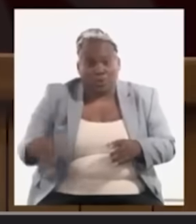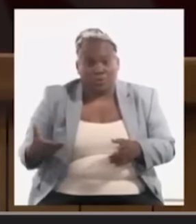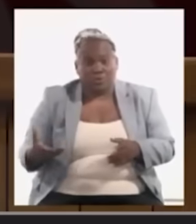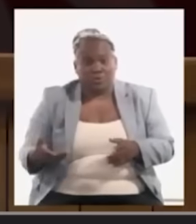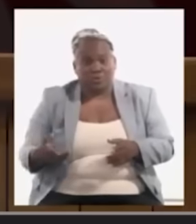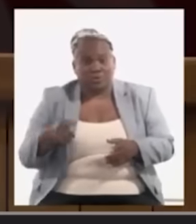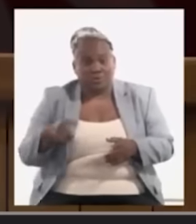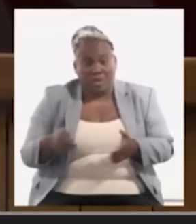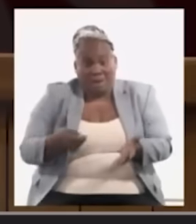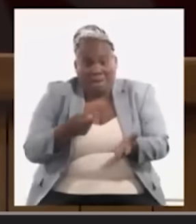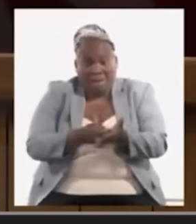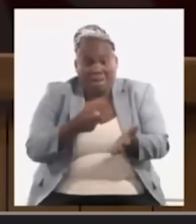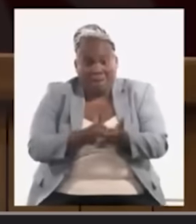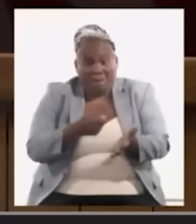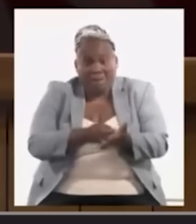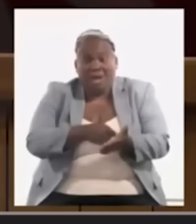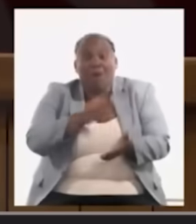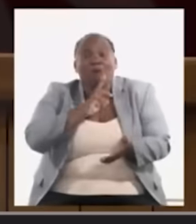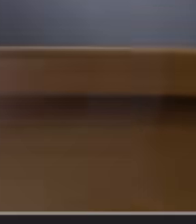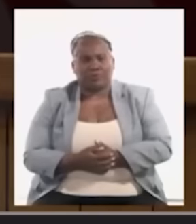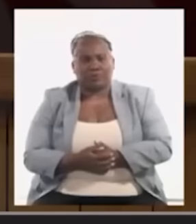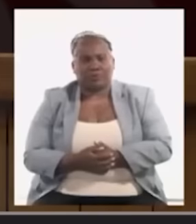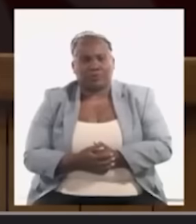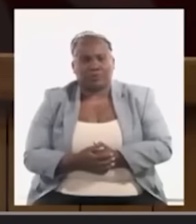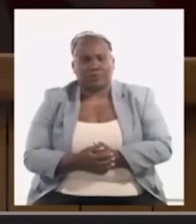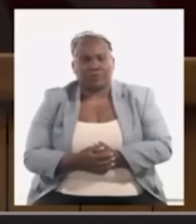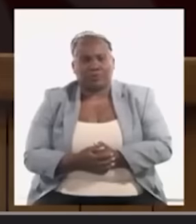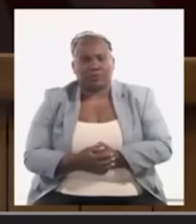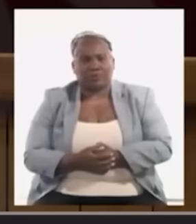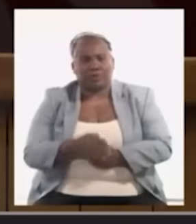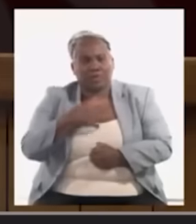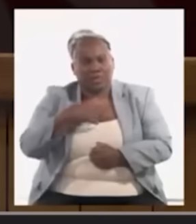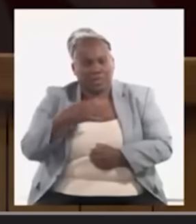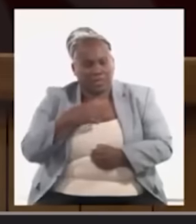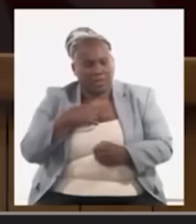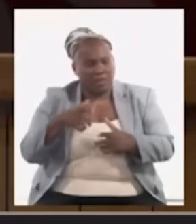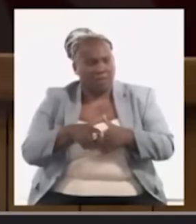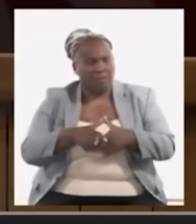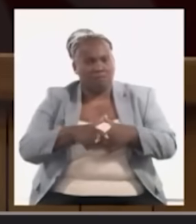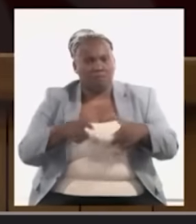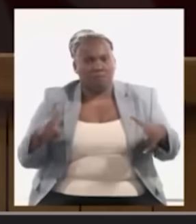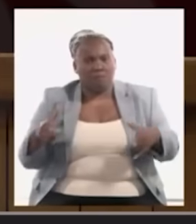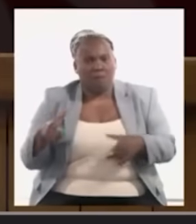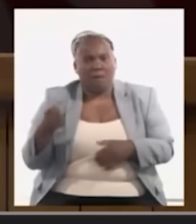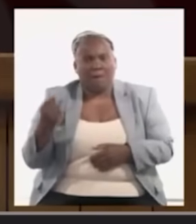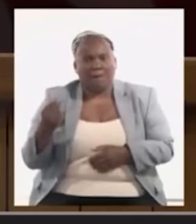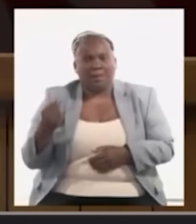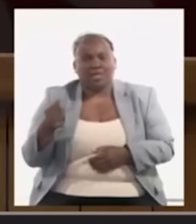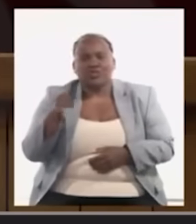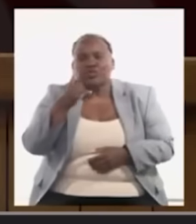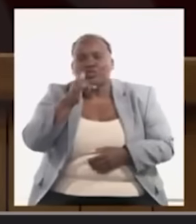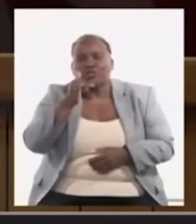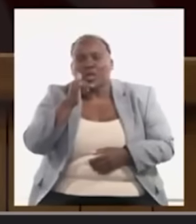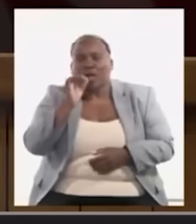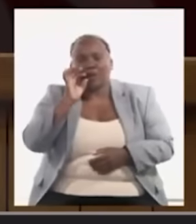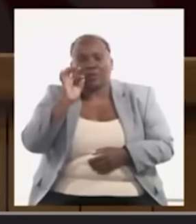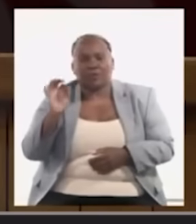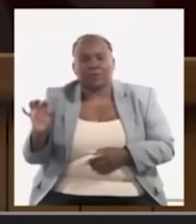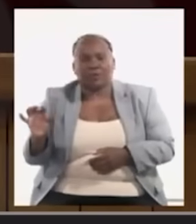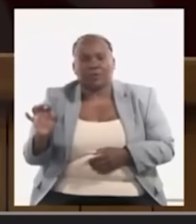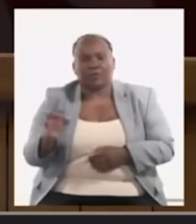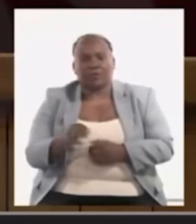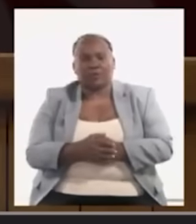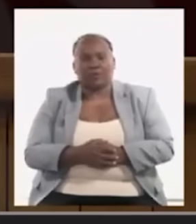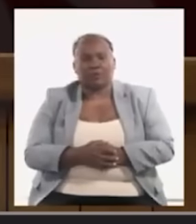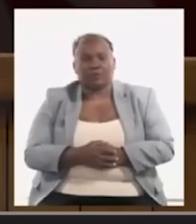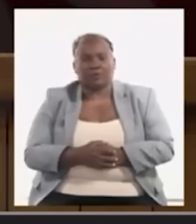eso paga el agua de 3 años. Tenemos que incrementar los precios del cigarro y los tabacos, que en muchos